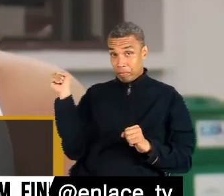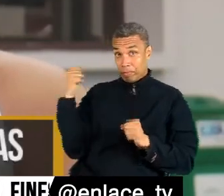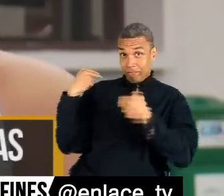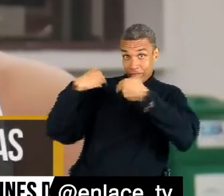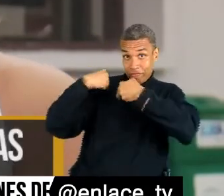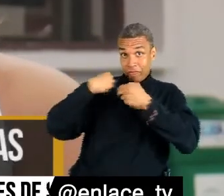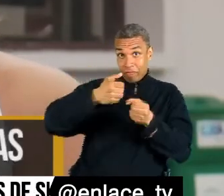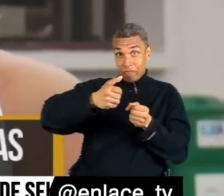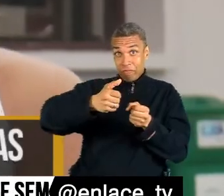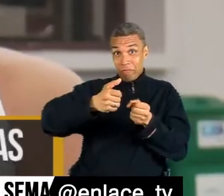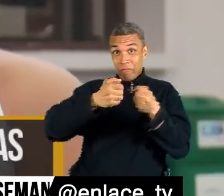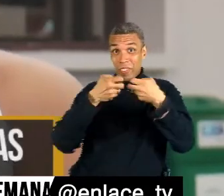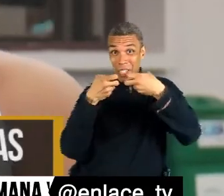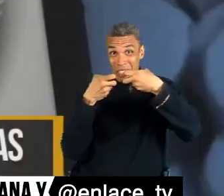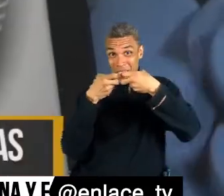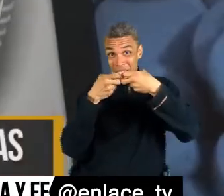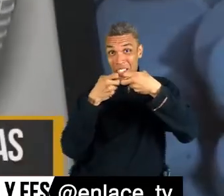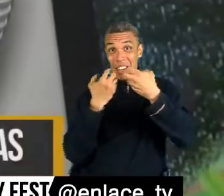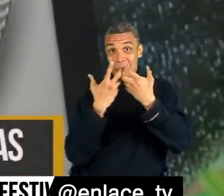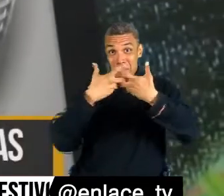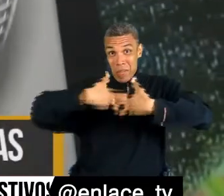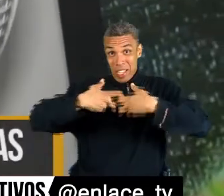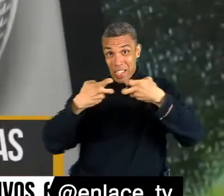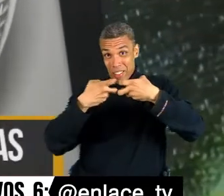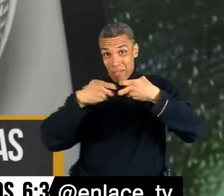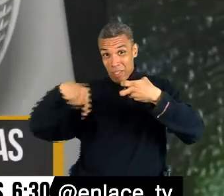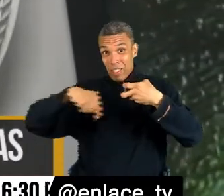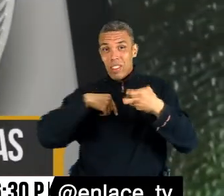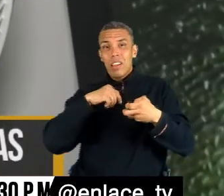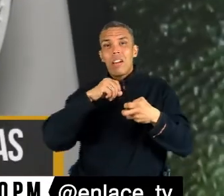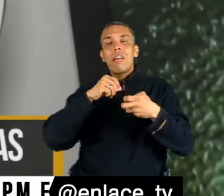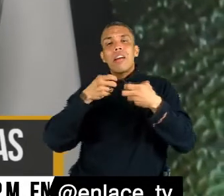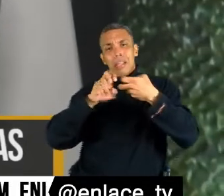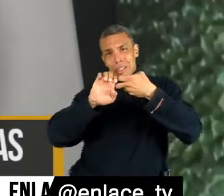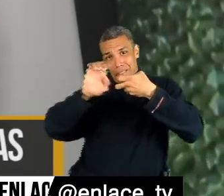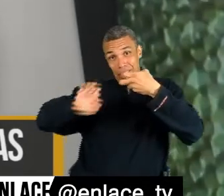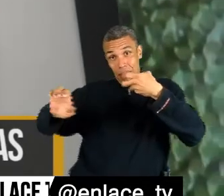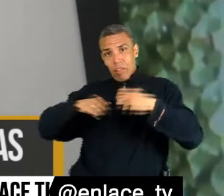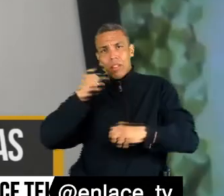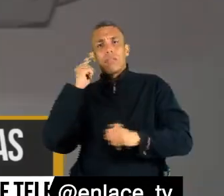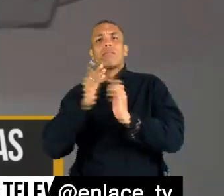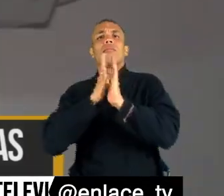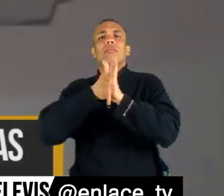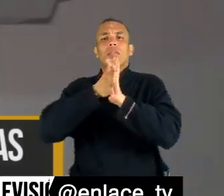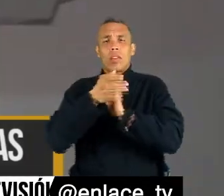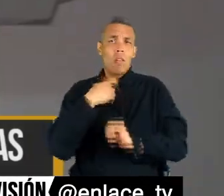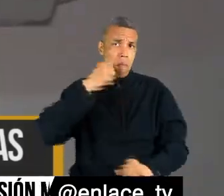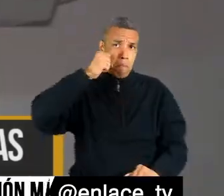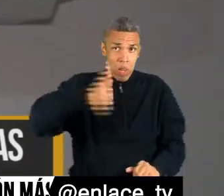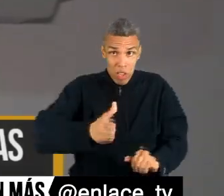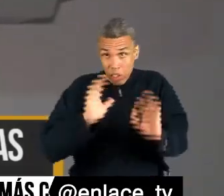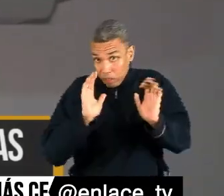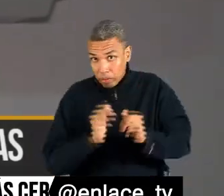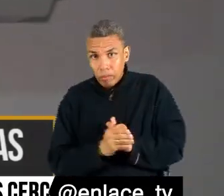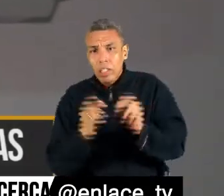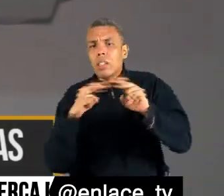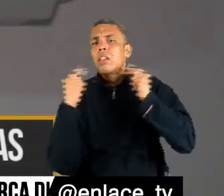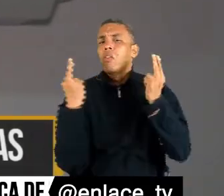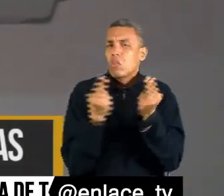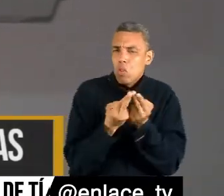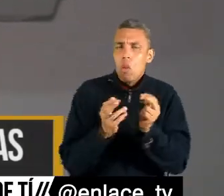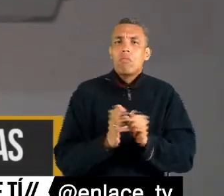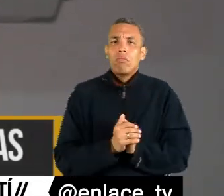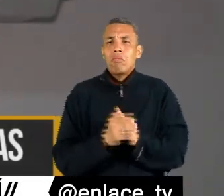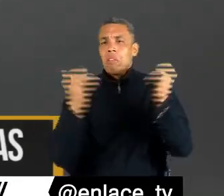seminario sobre tarifas que pues invitamos a los de a los del kilovatio más caro, que digamos se hacen